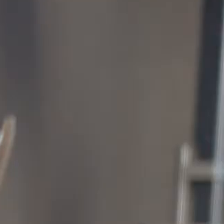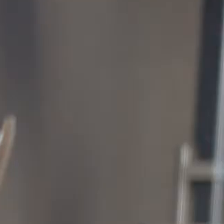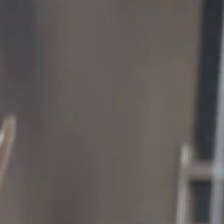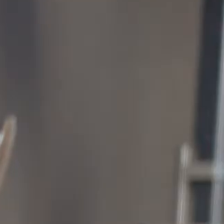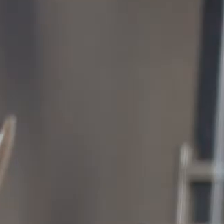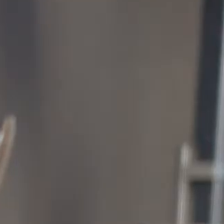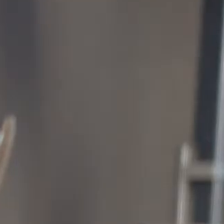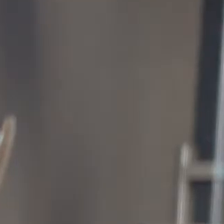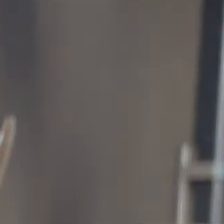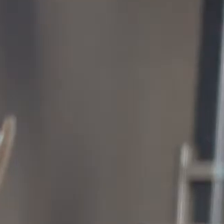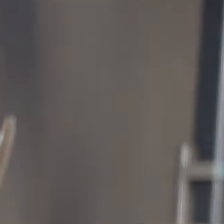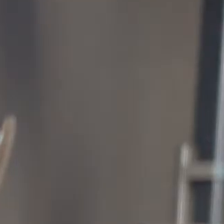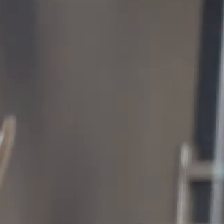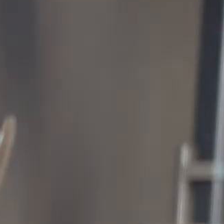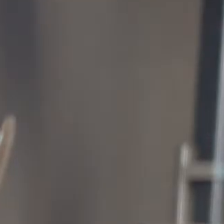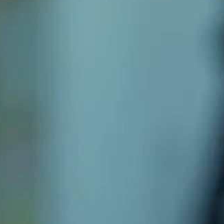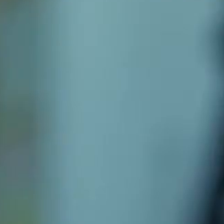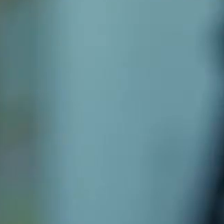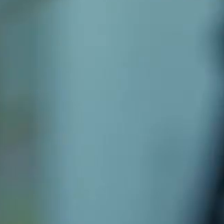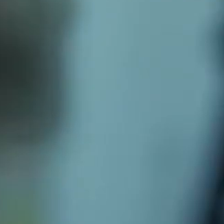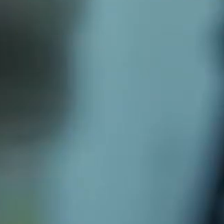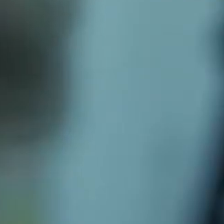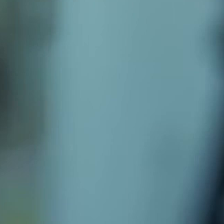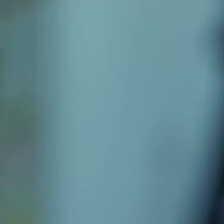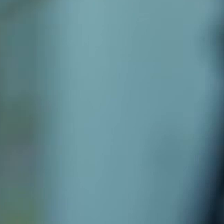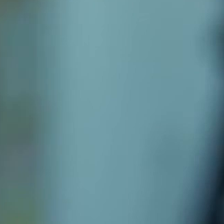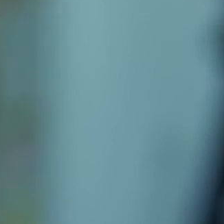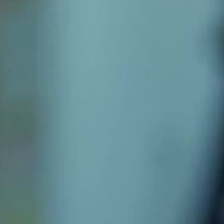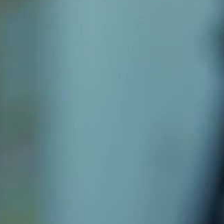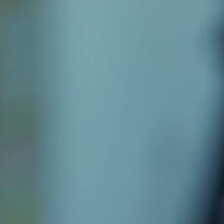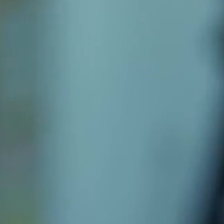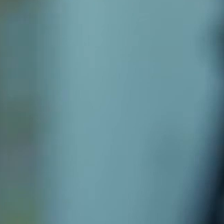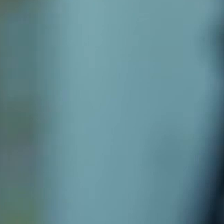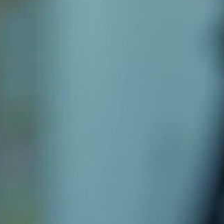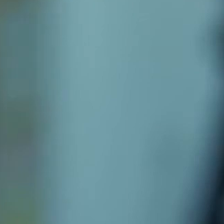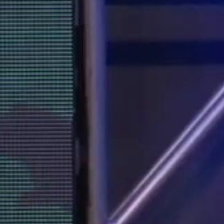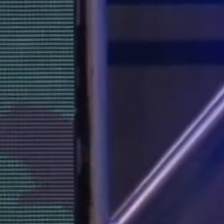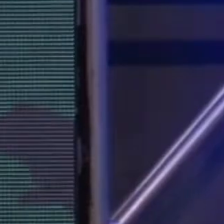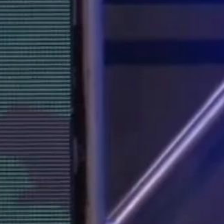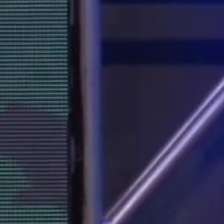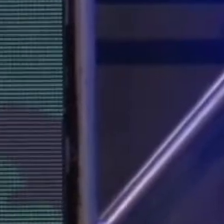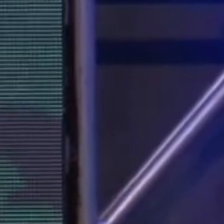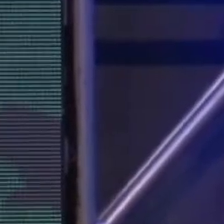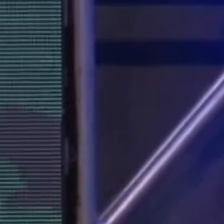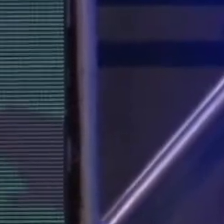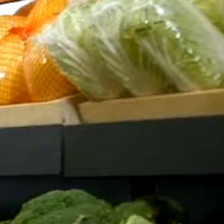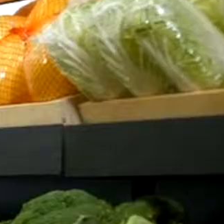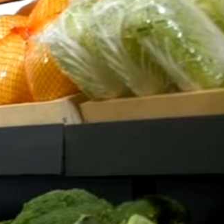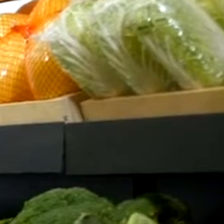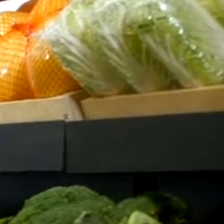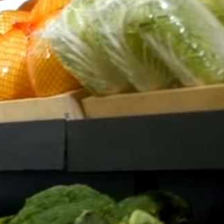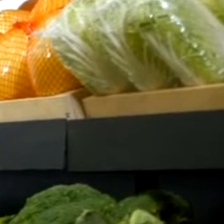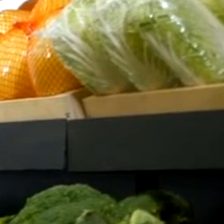páginas de Facebook. La forma en que Dios va a prosperar ya no es tanto como antes en tu trabajo, por tu salario, por tus aumentos, sino va